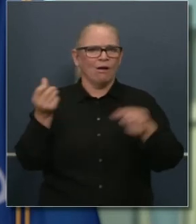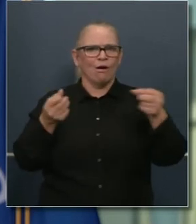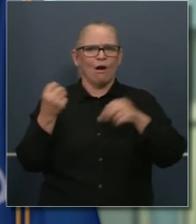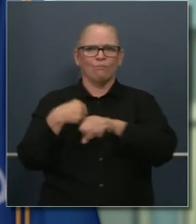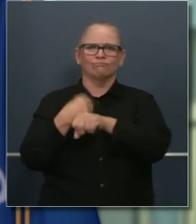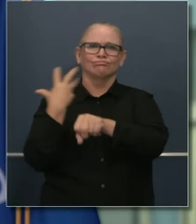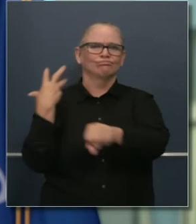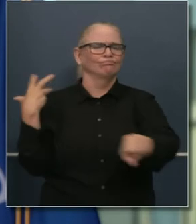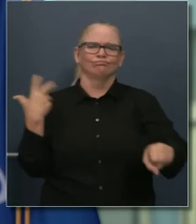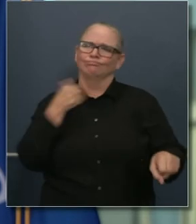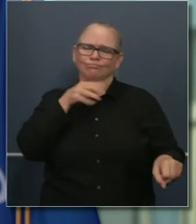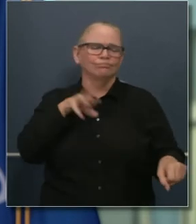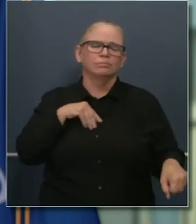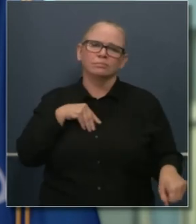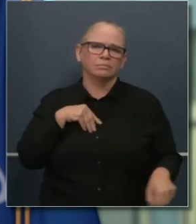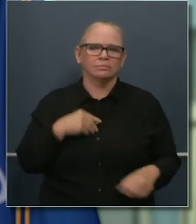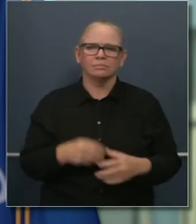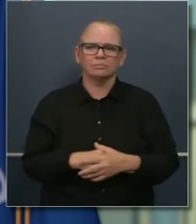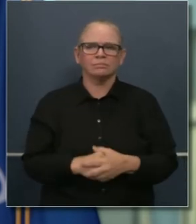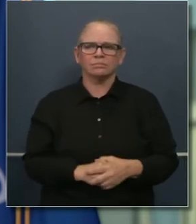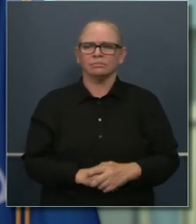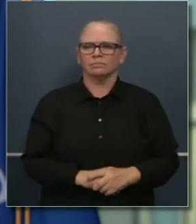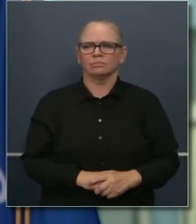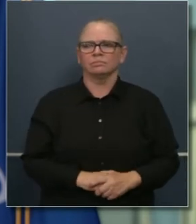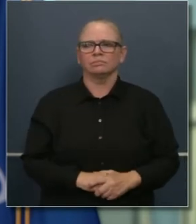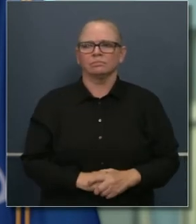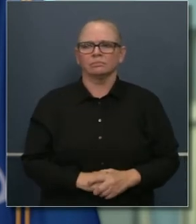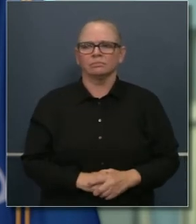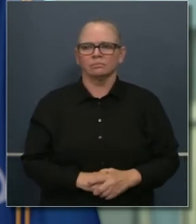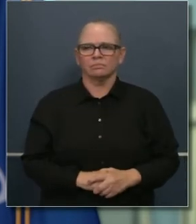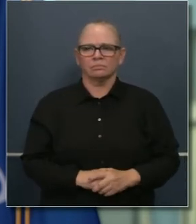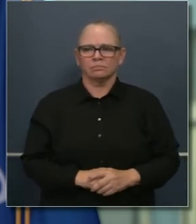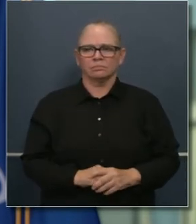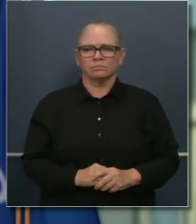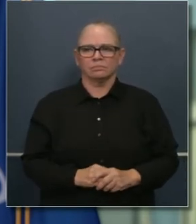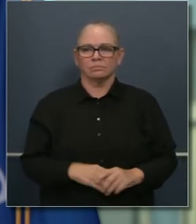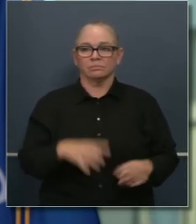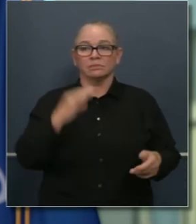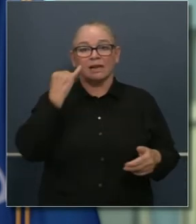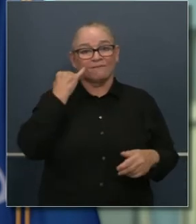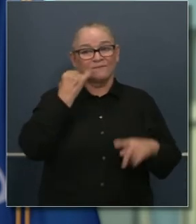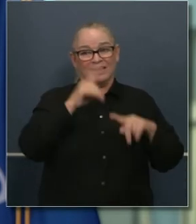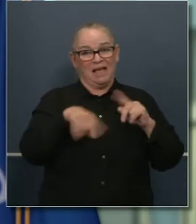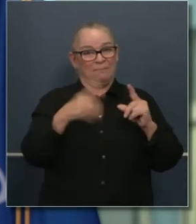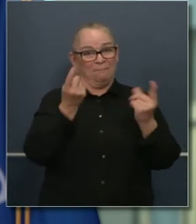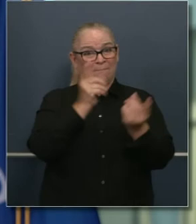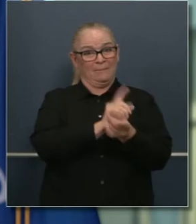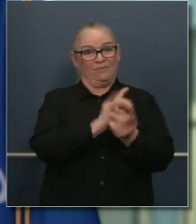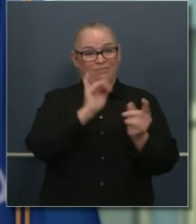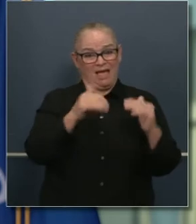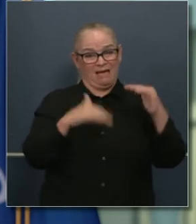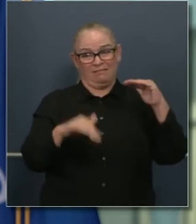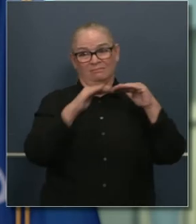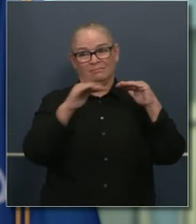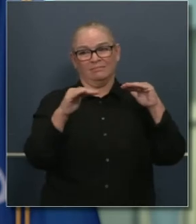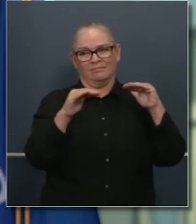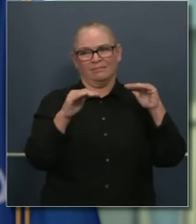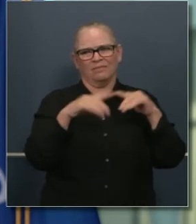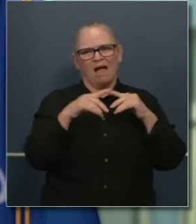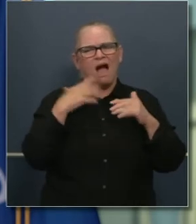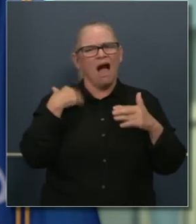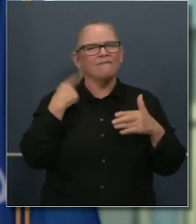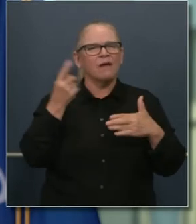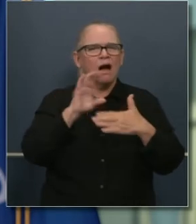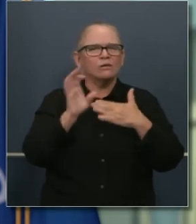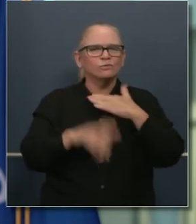este estado las consecuencias son reales pero debo darle un punto a usted para su pregunta a